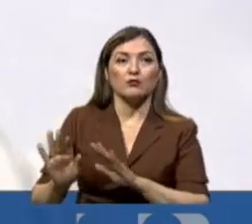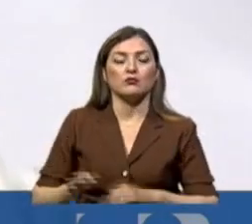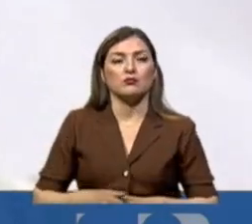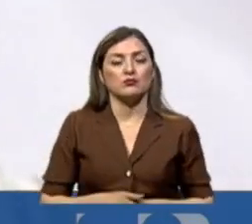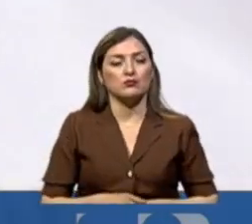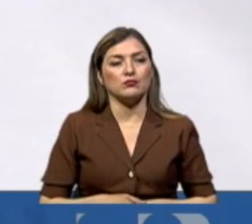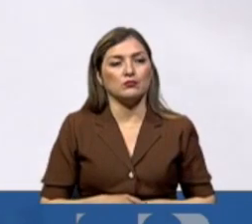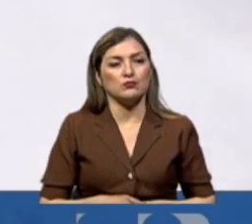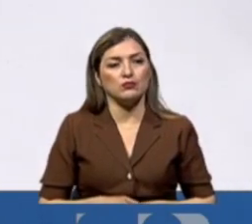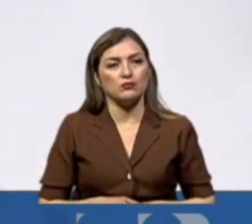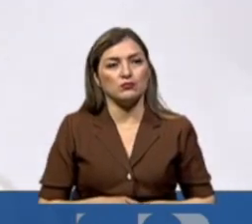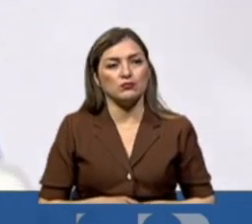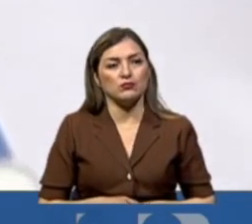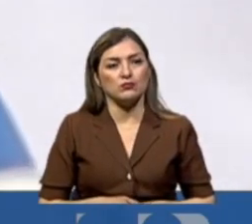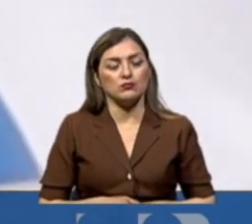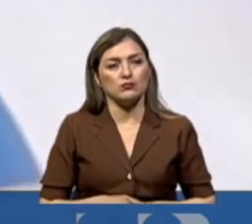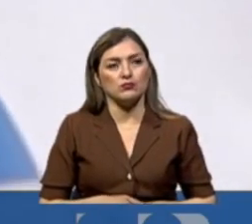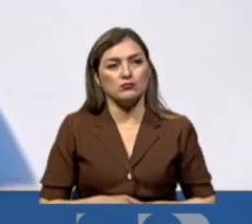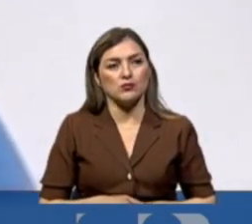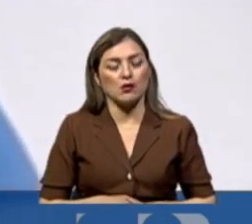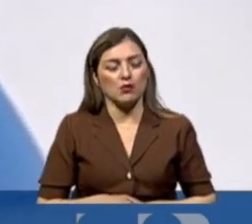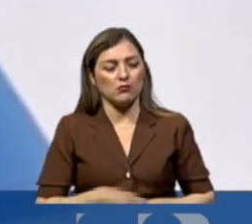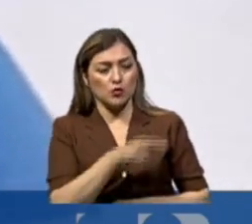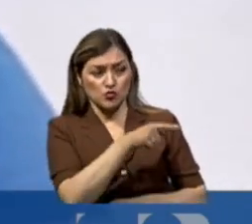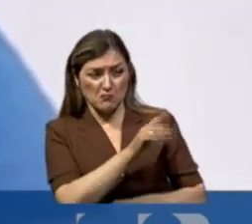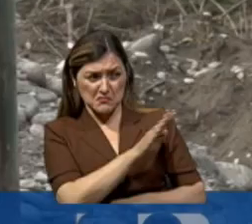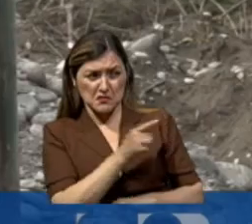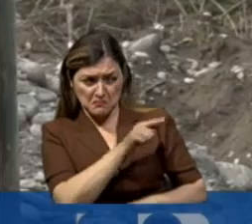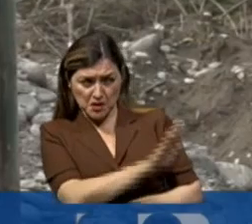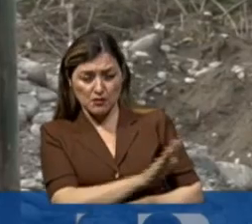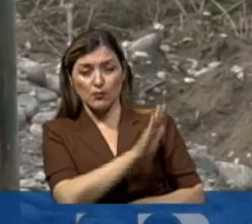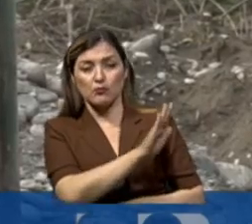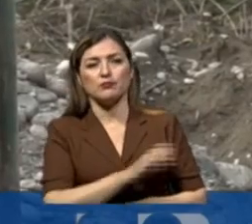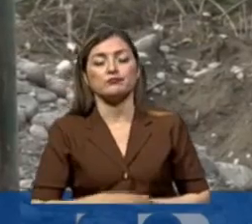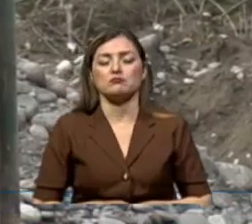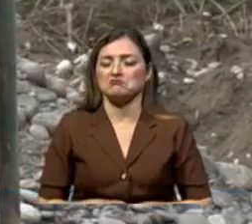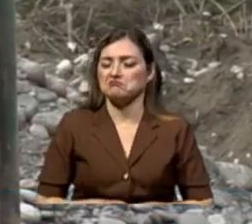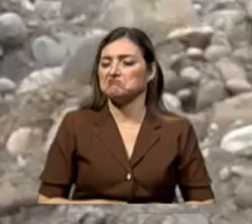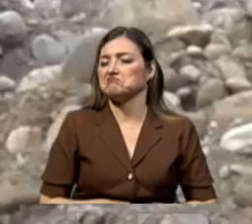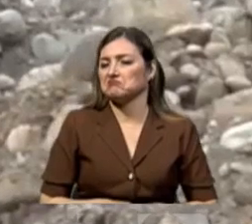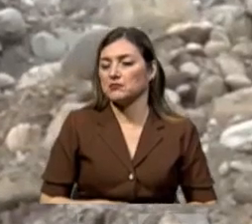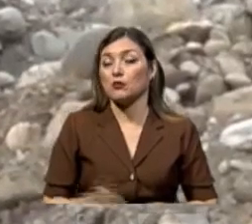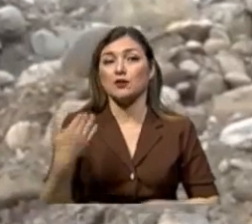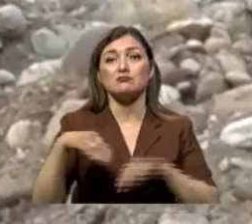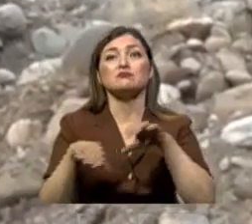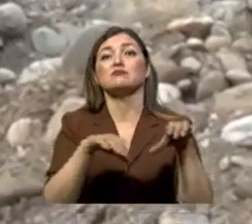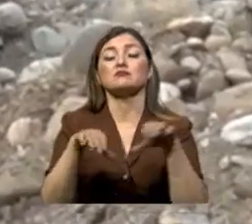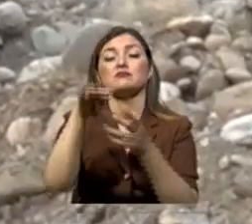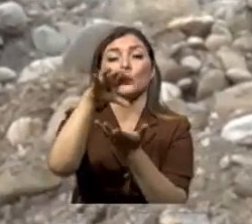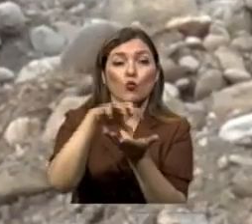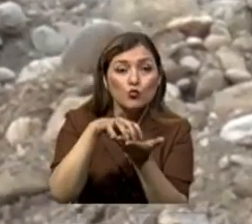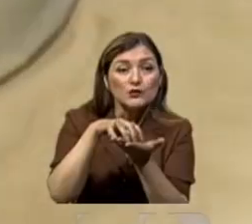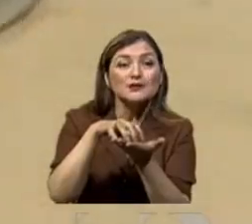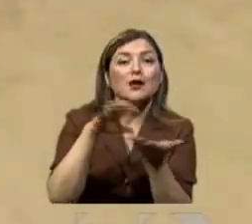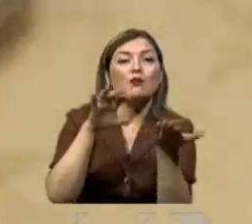para ver qué es lo que hacemos. Entonces, para mí es una amenaza. Esta actividad que hasta hace un tiempo atrás en la provincia del